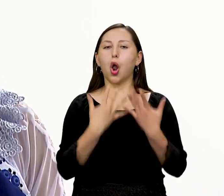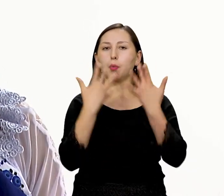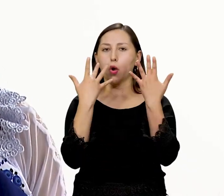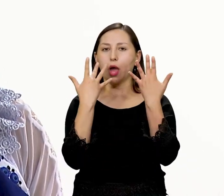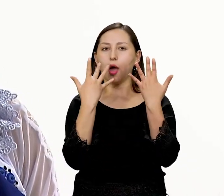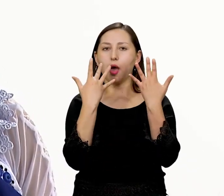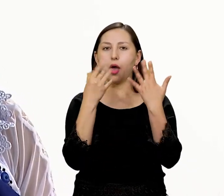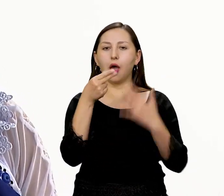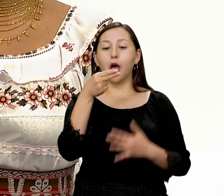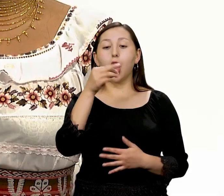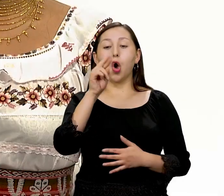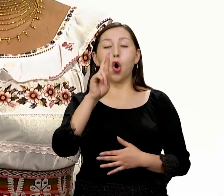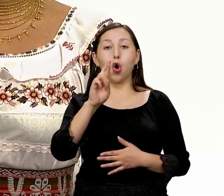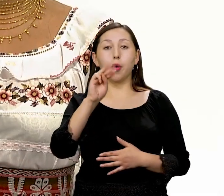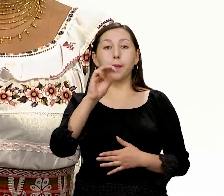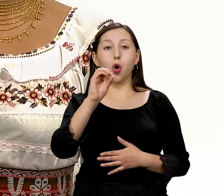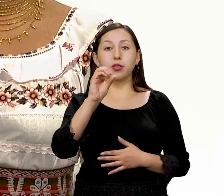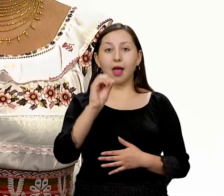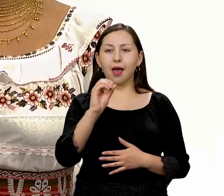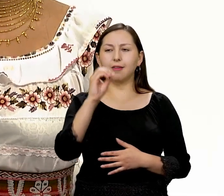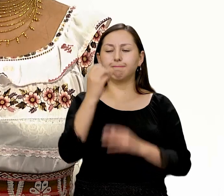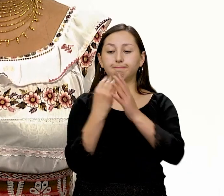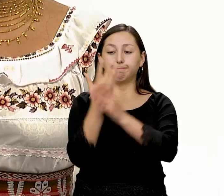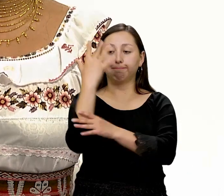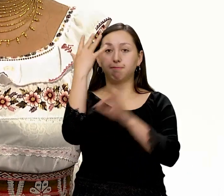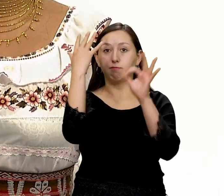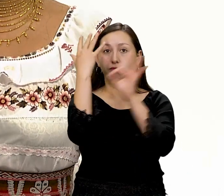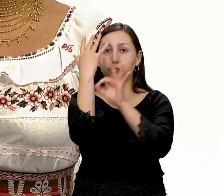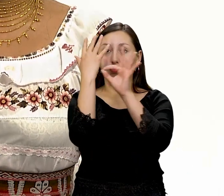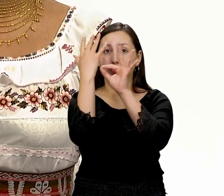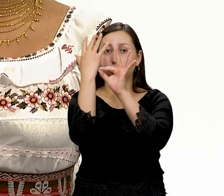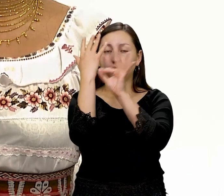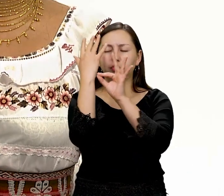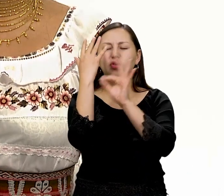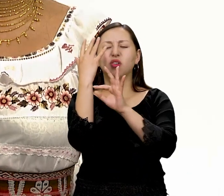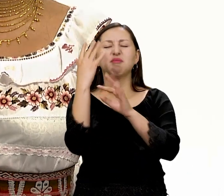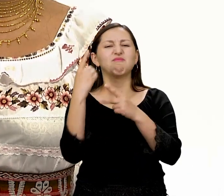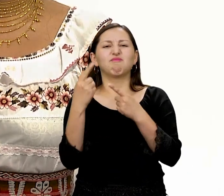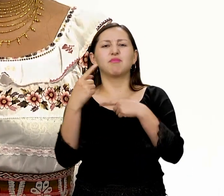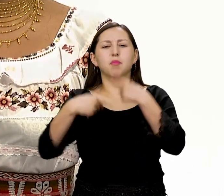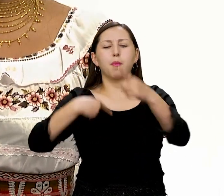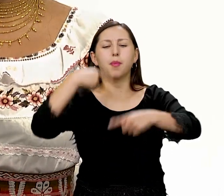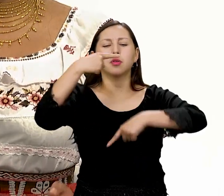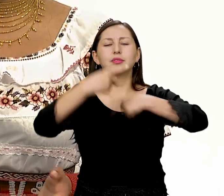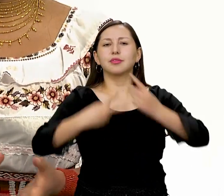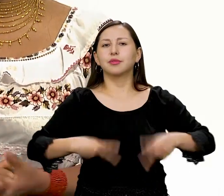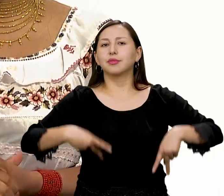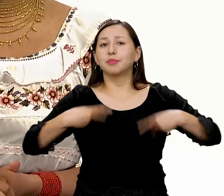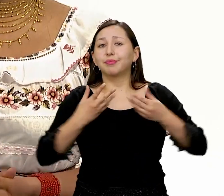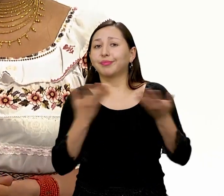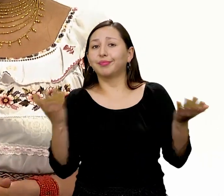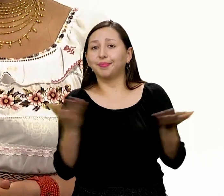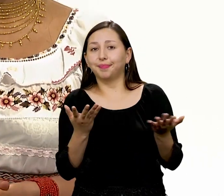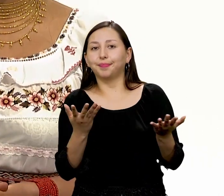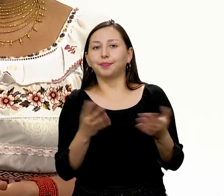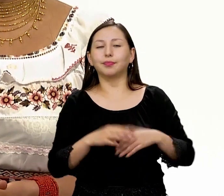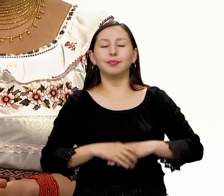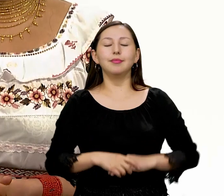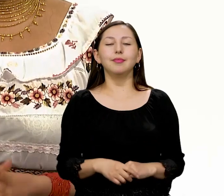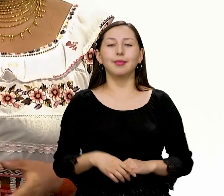esta hormona? Respondiendo a tu pregunta, pues la hormona vegetal en laboratorio se la produce en